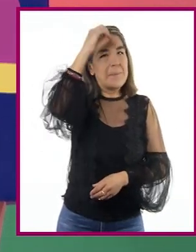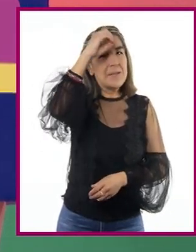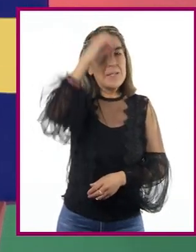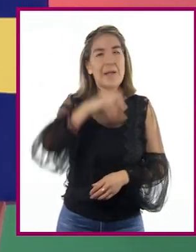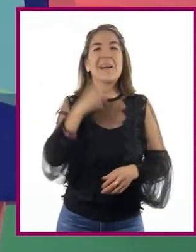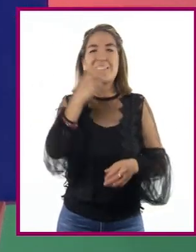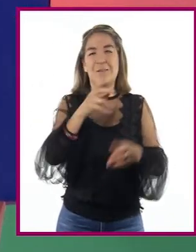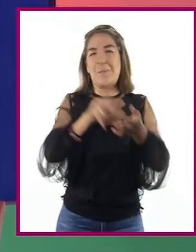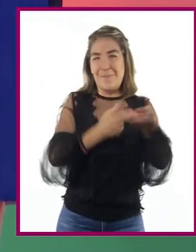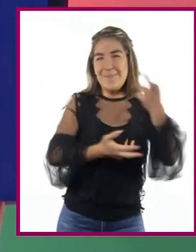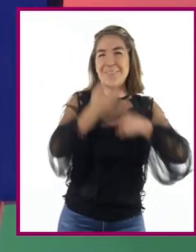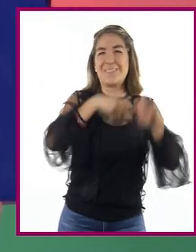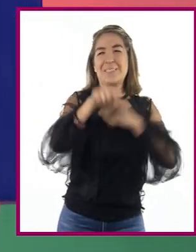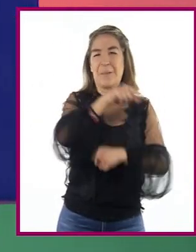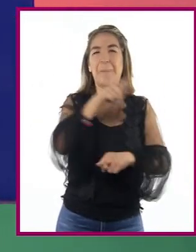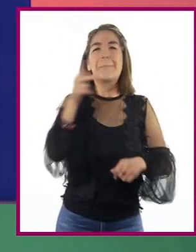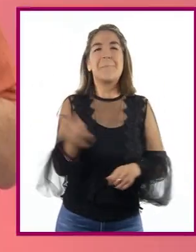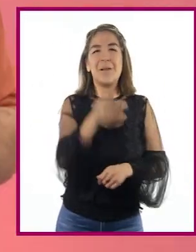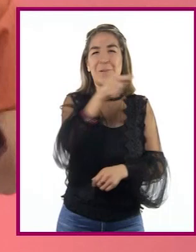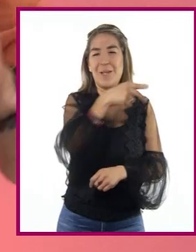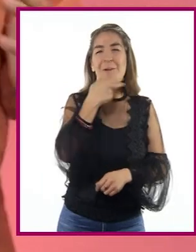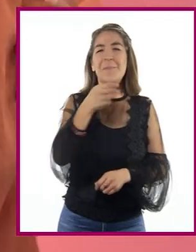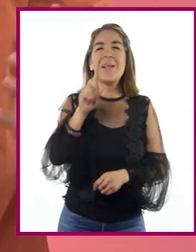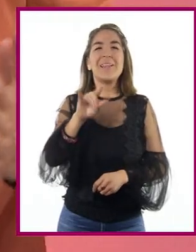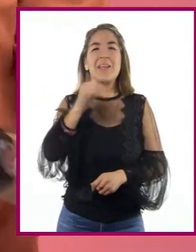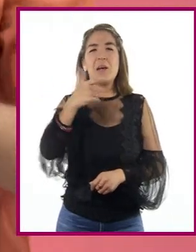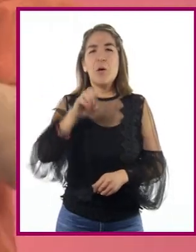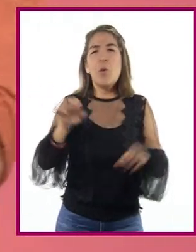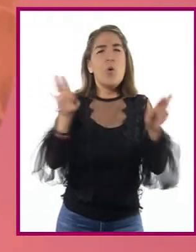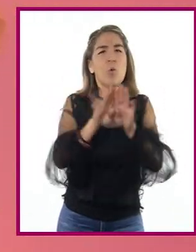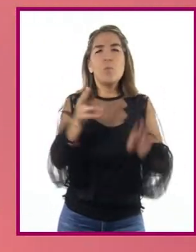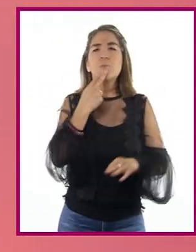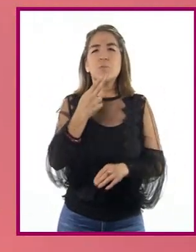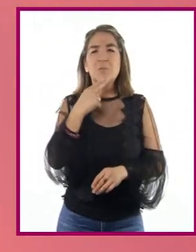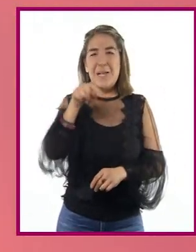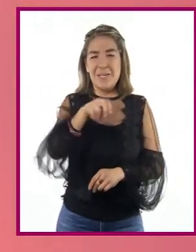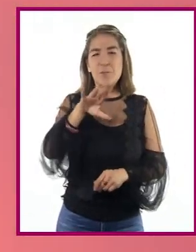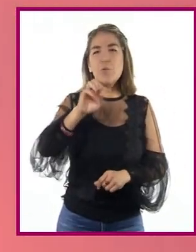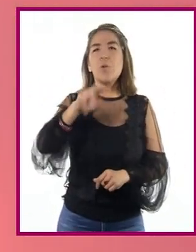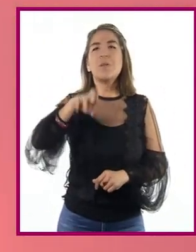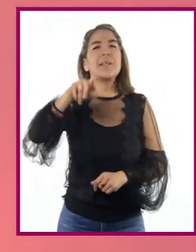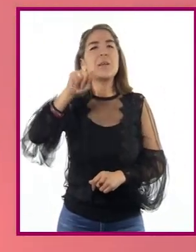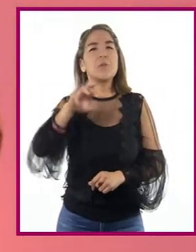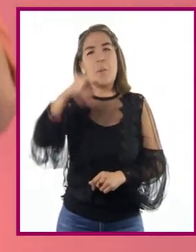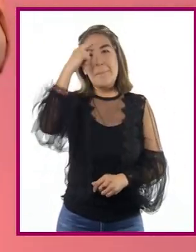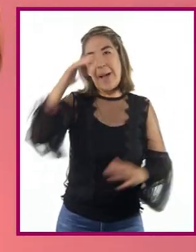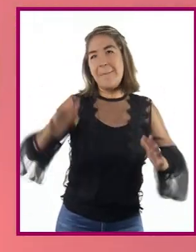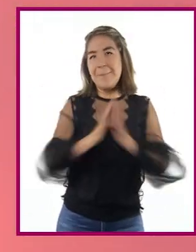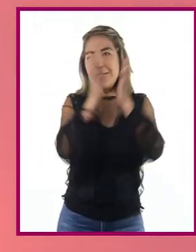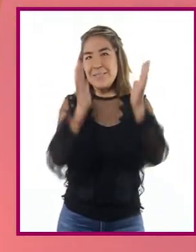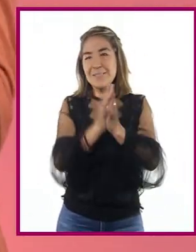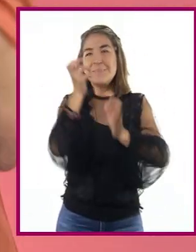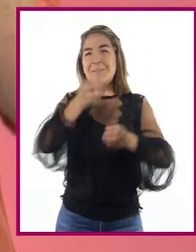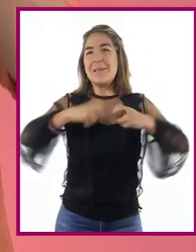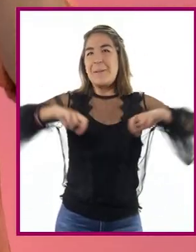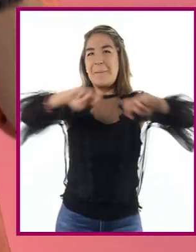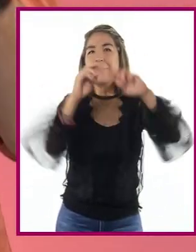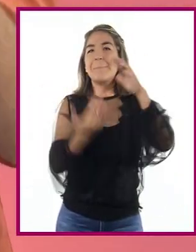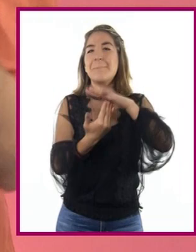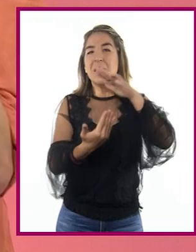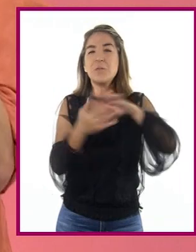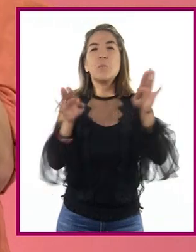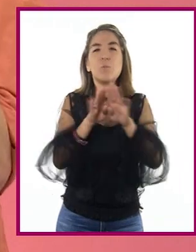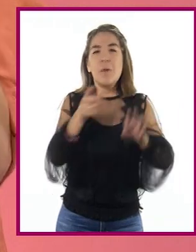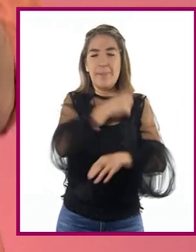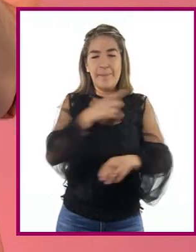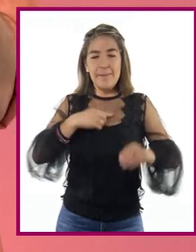pregunta de Diego, ¿cómo debemos utilizar los conectores o nexos para participar en una mesa redonda? Sobre todo, para que haya cohesión